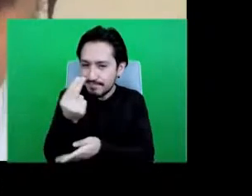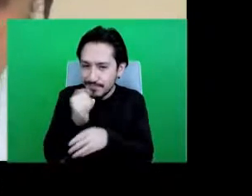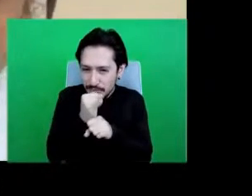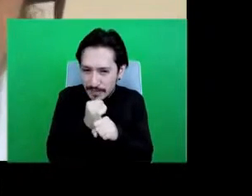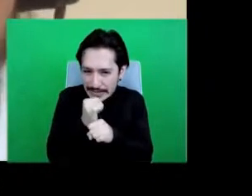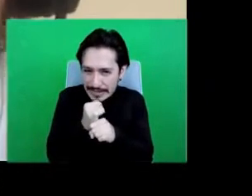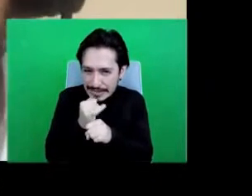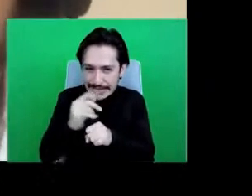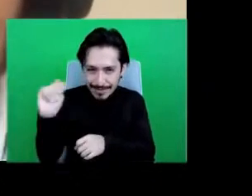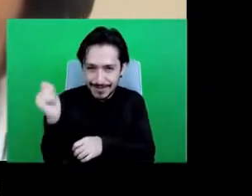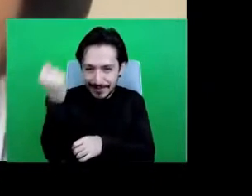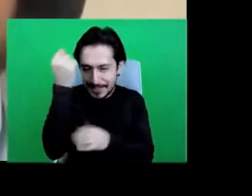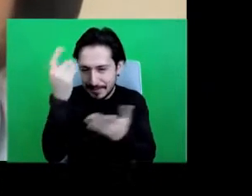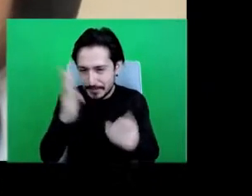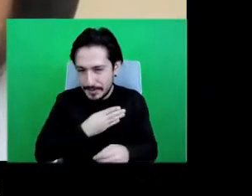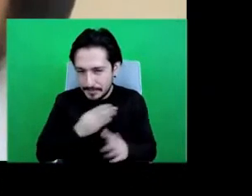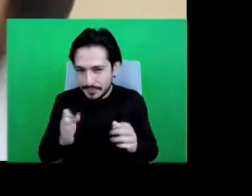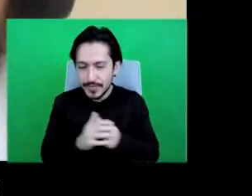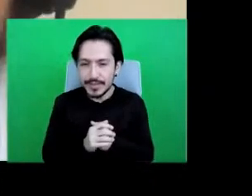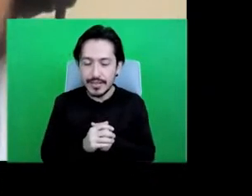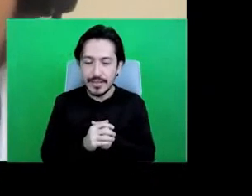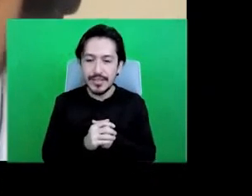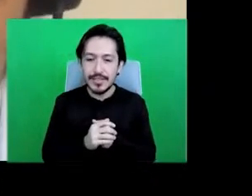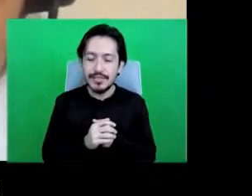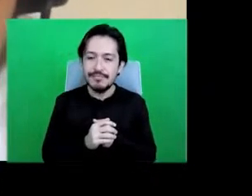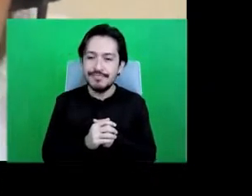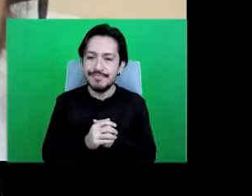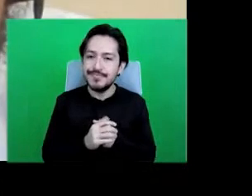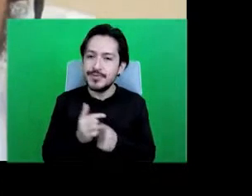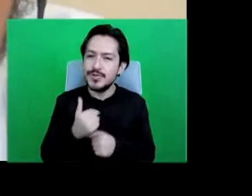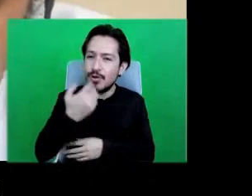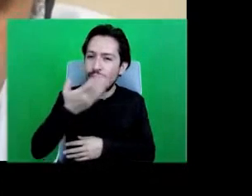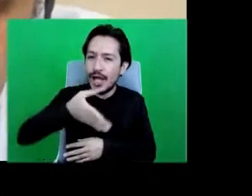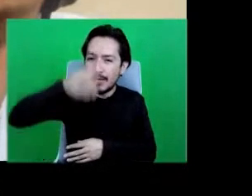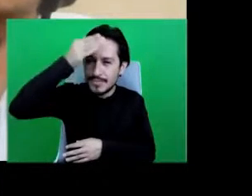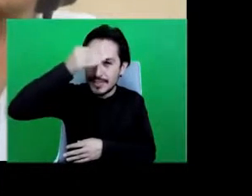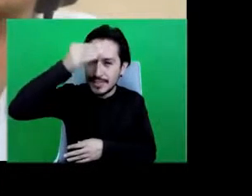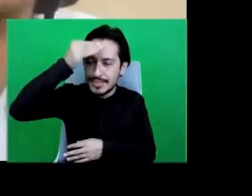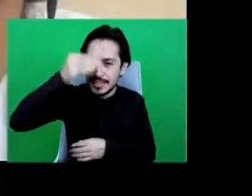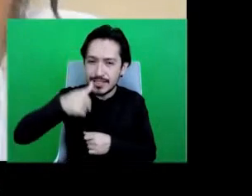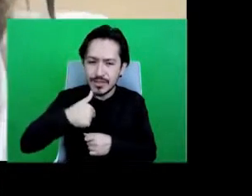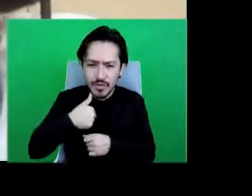que mi aprendizaje fue la oportunidad de entender